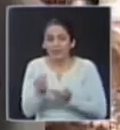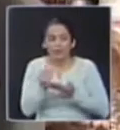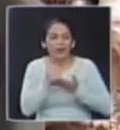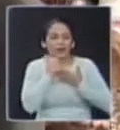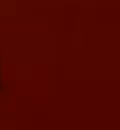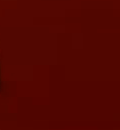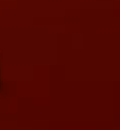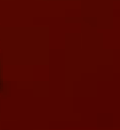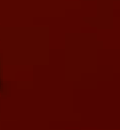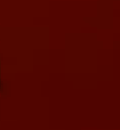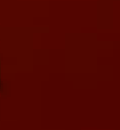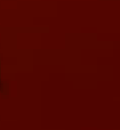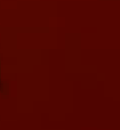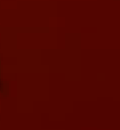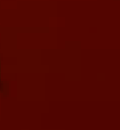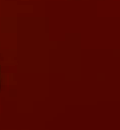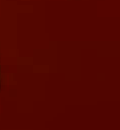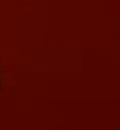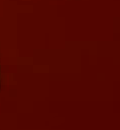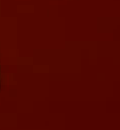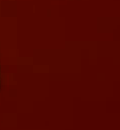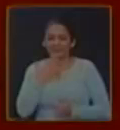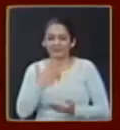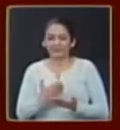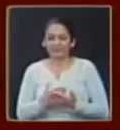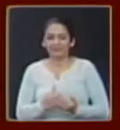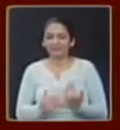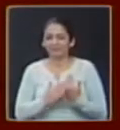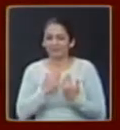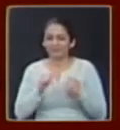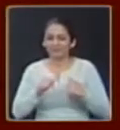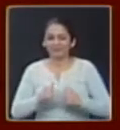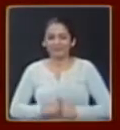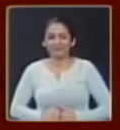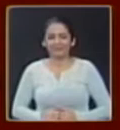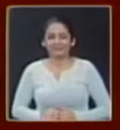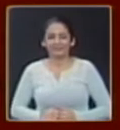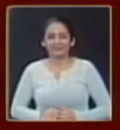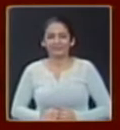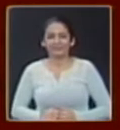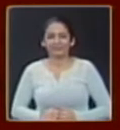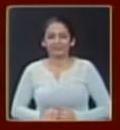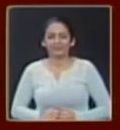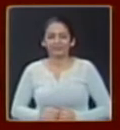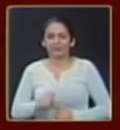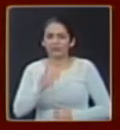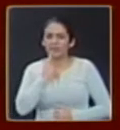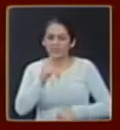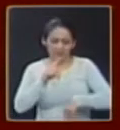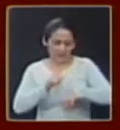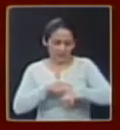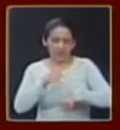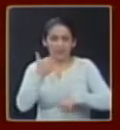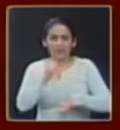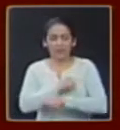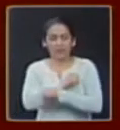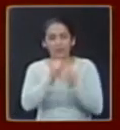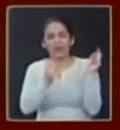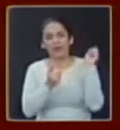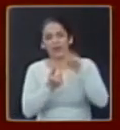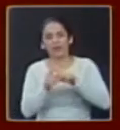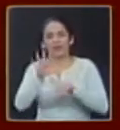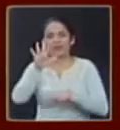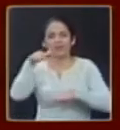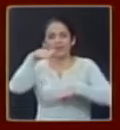Pamela. Hola, María Antonieta, muchas gracias por la invitación. Bueno, desde las 10 hasta las 5 de la tarde es la cita en